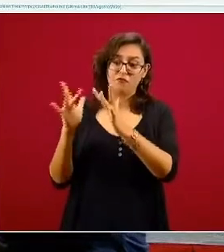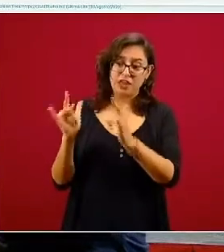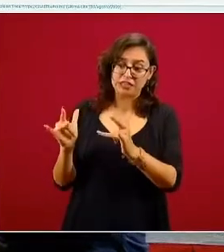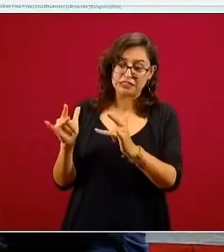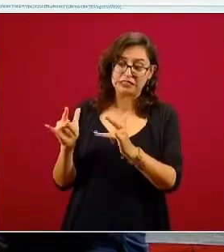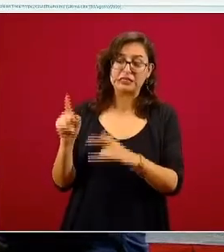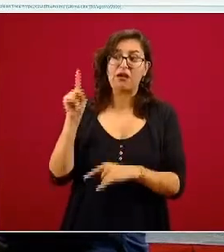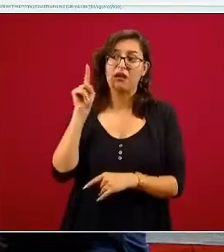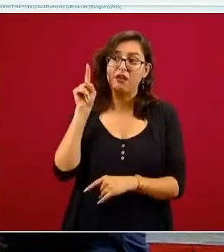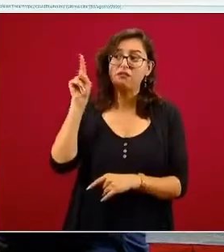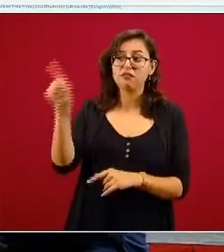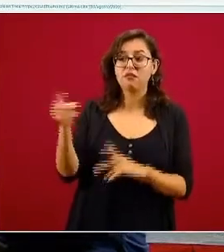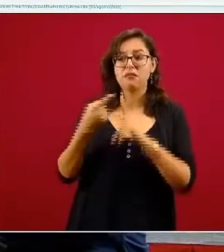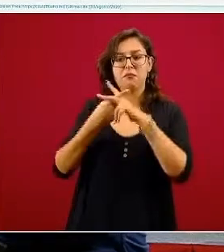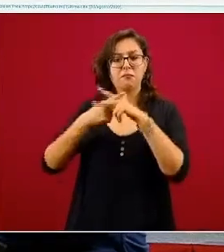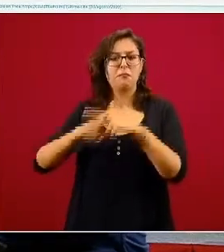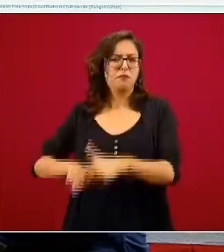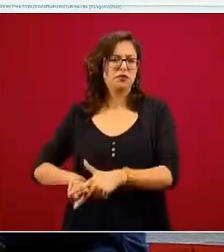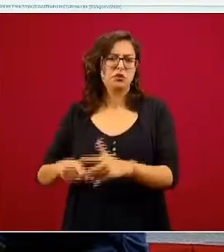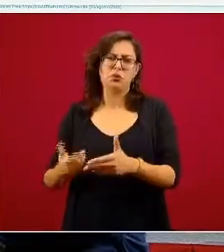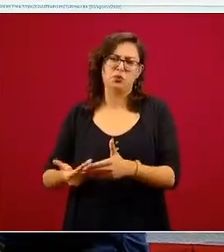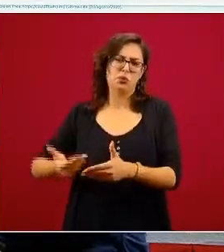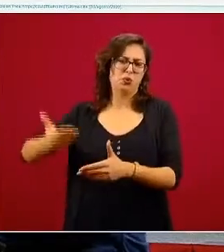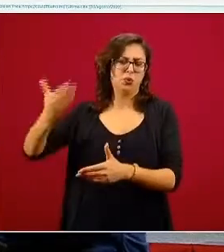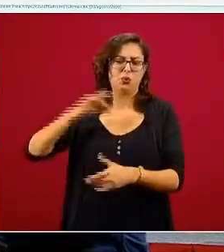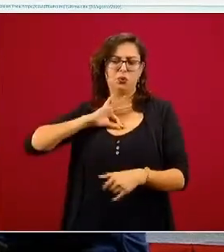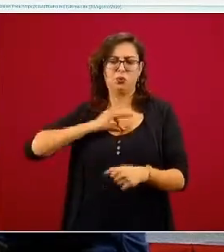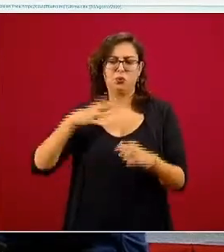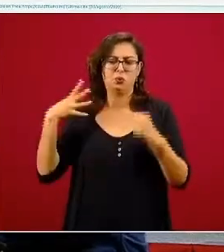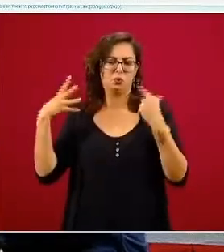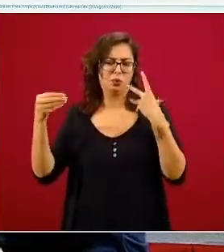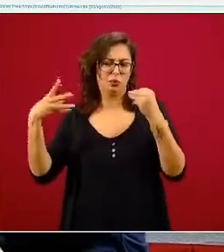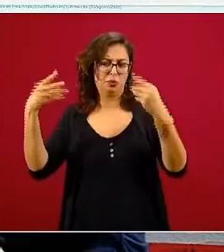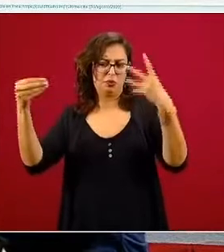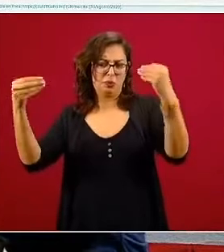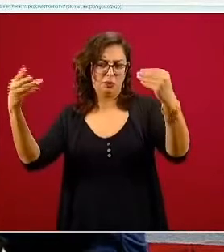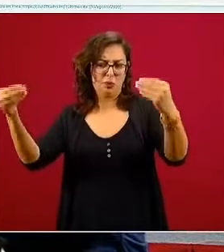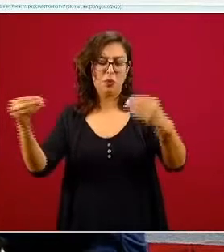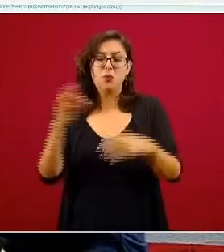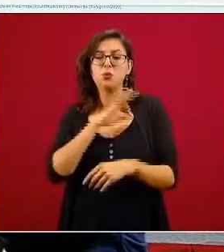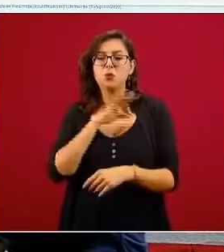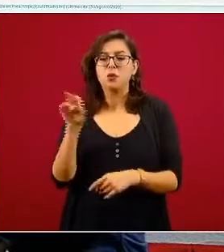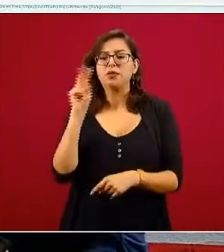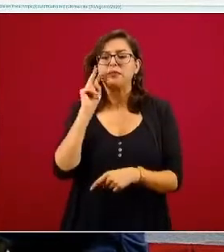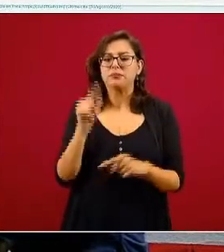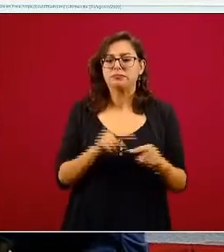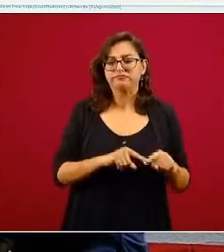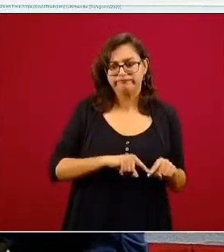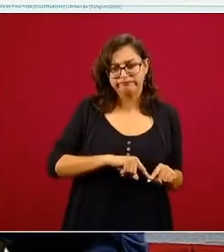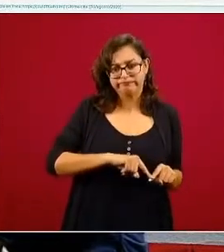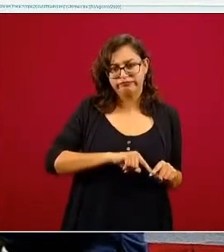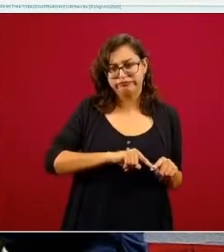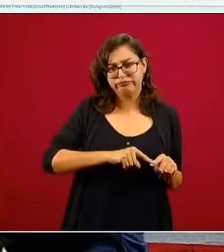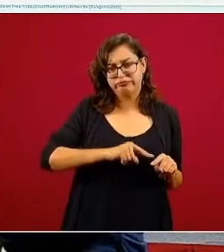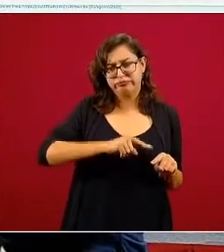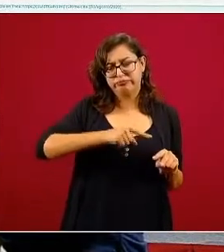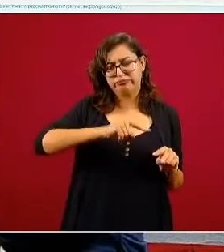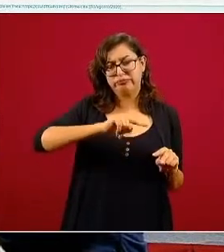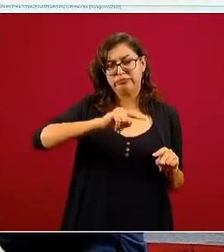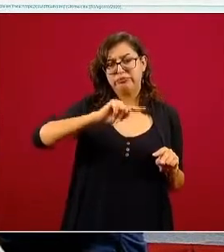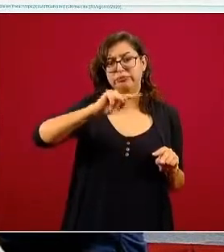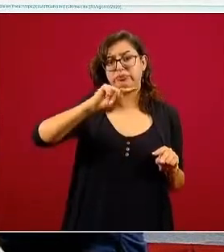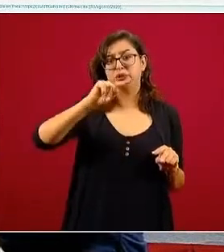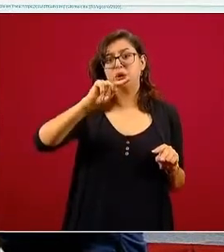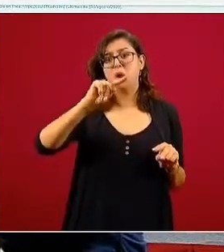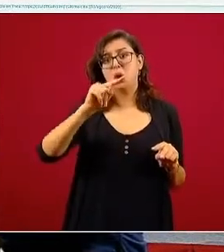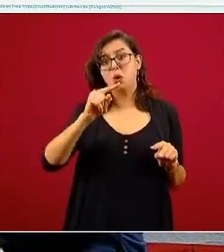Europa inició de manera temprana con la epidemia. Vemos esta primera curva, esta primera incidencia de casos,